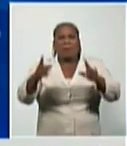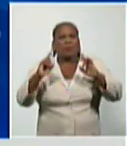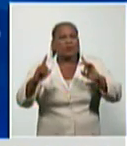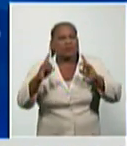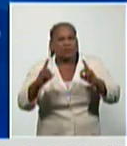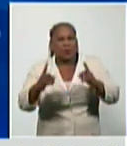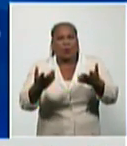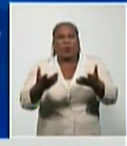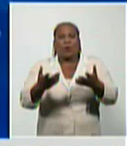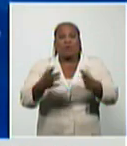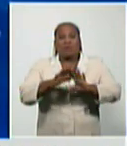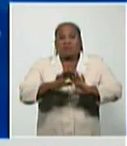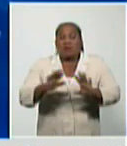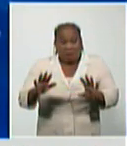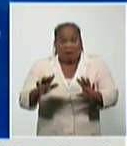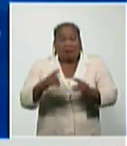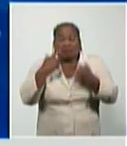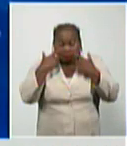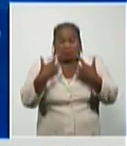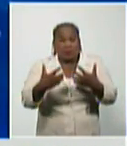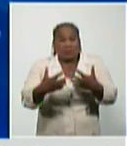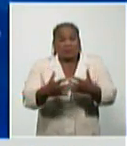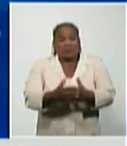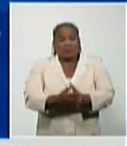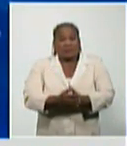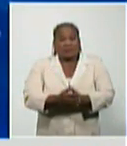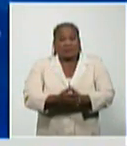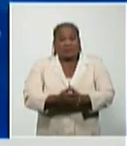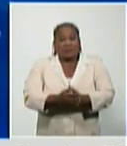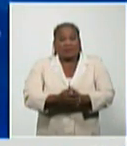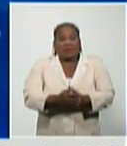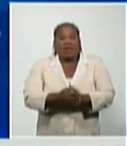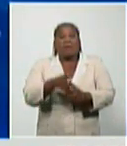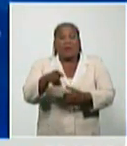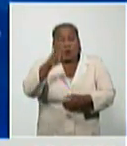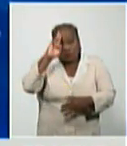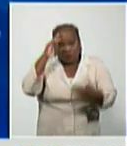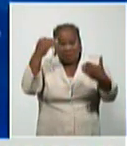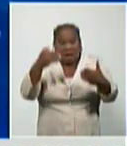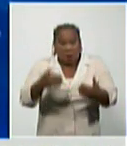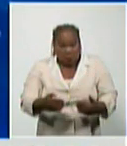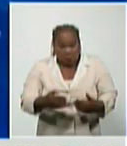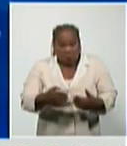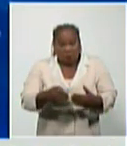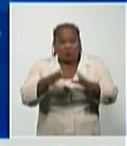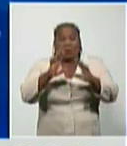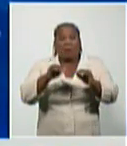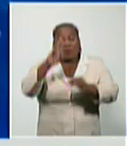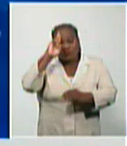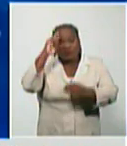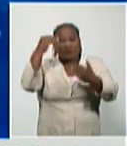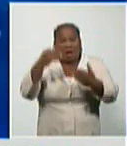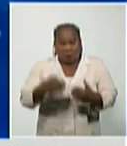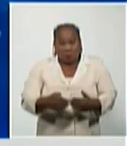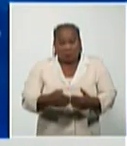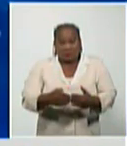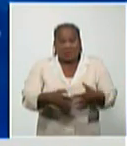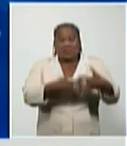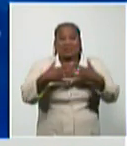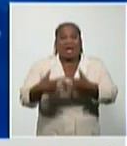son sumamente importantes, pero desde el punto de vista de la salud, en el país con una mayor tasa